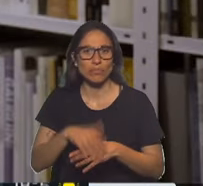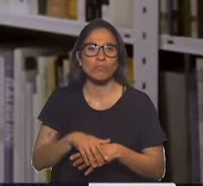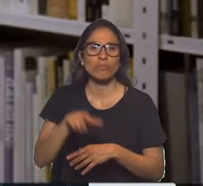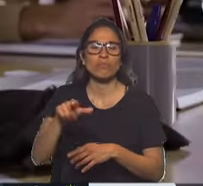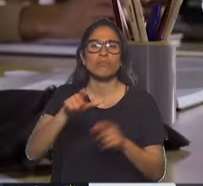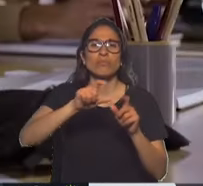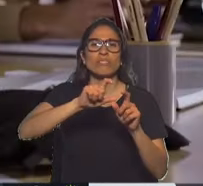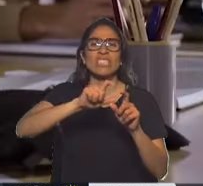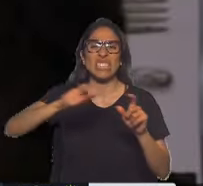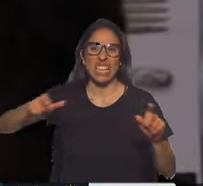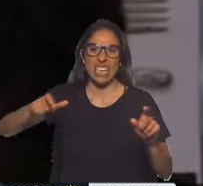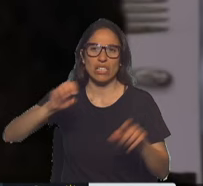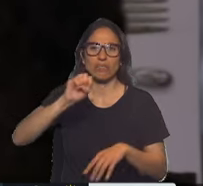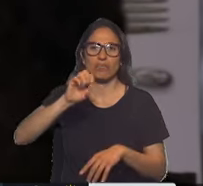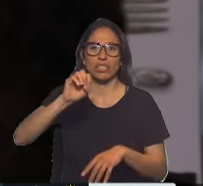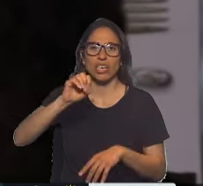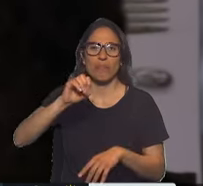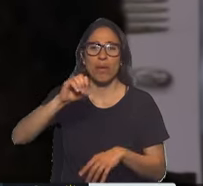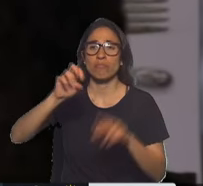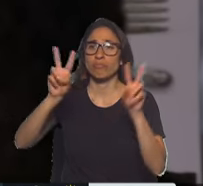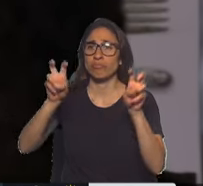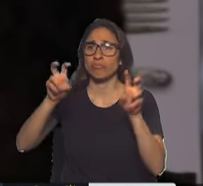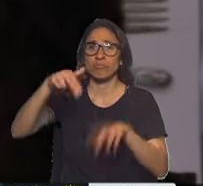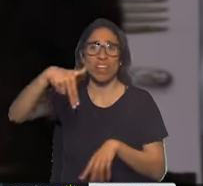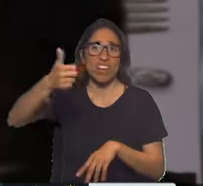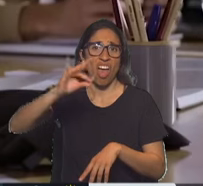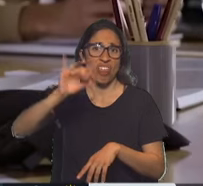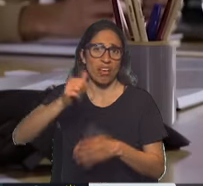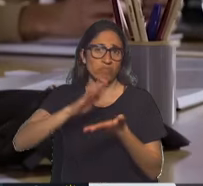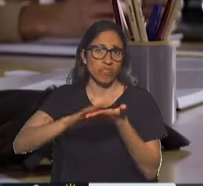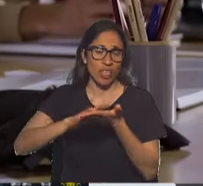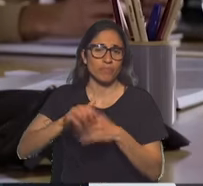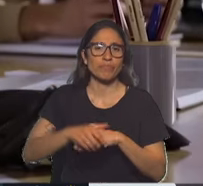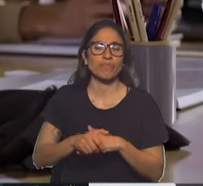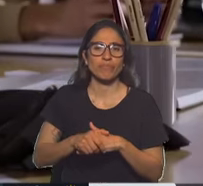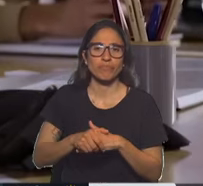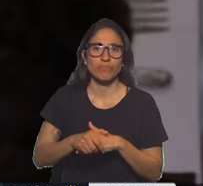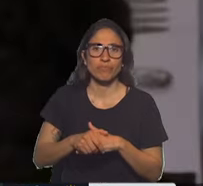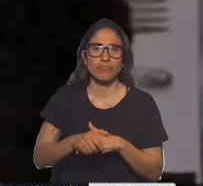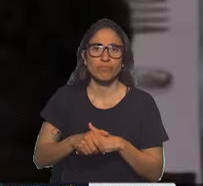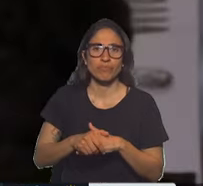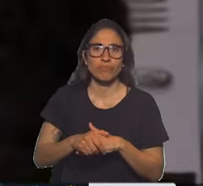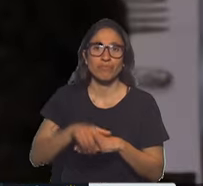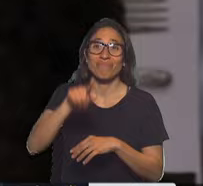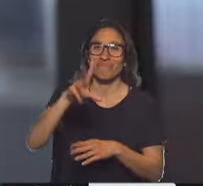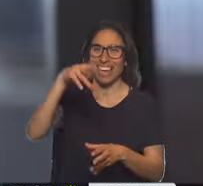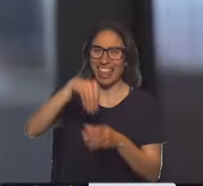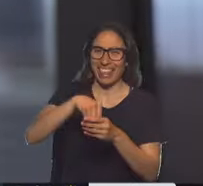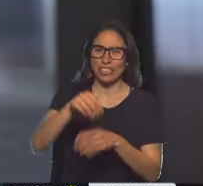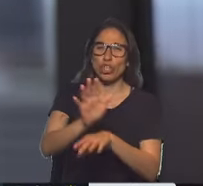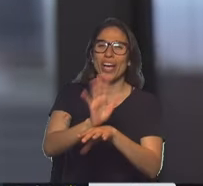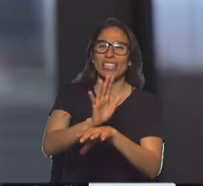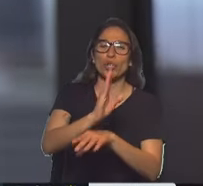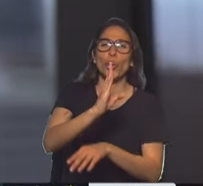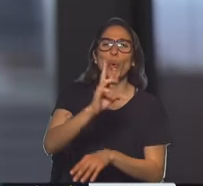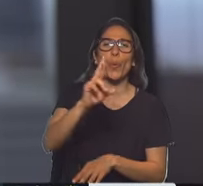a Luis Brandoni y a su amigo, al señor Robert De Niro, entre otros actores y actrices importantes, más la dupla con Duprat,